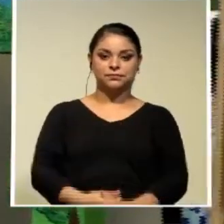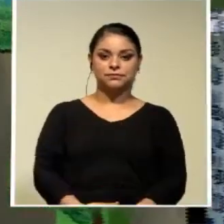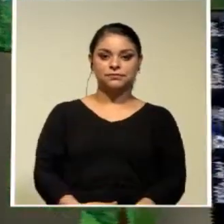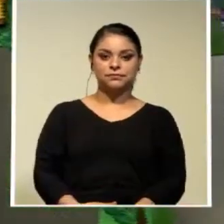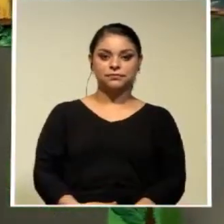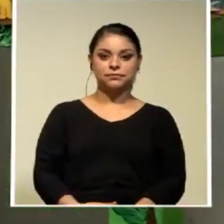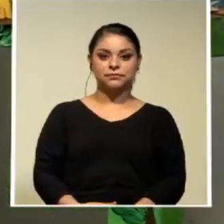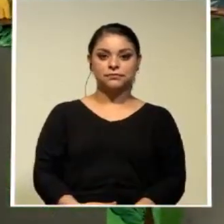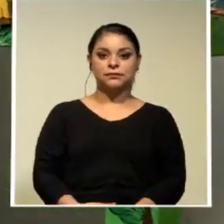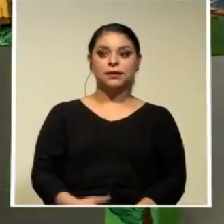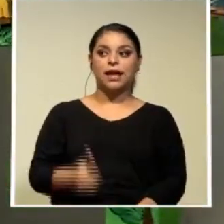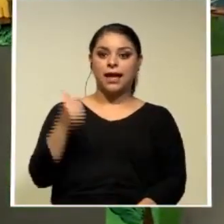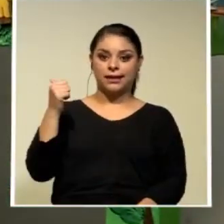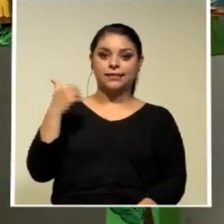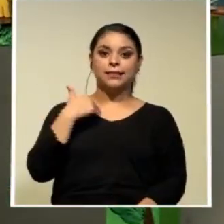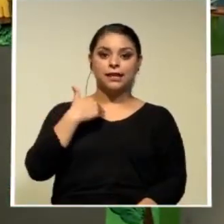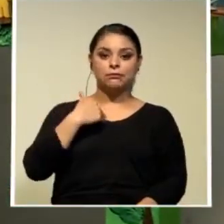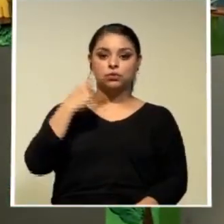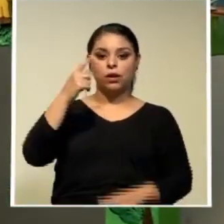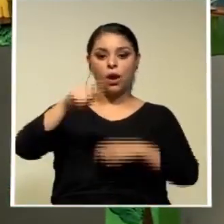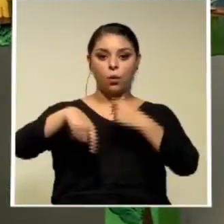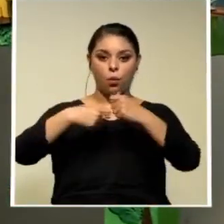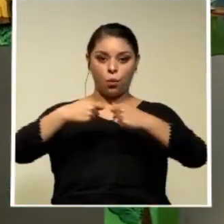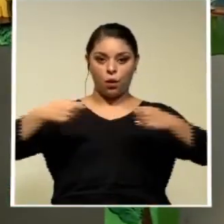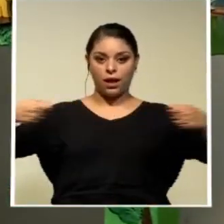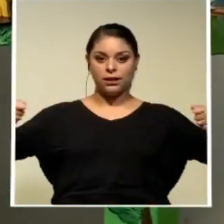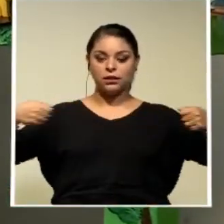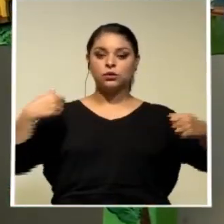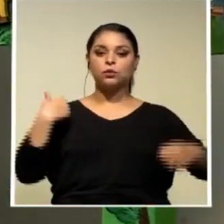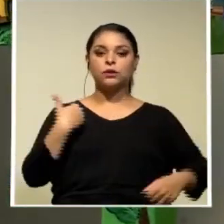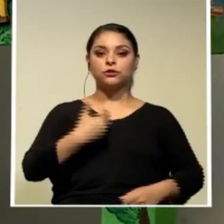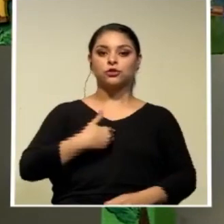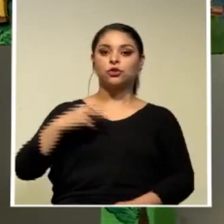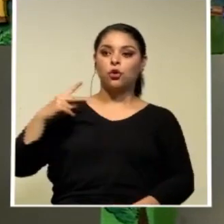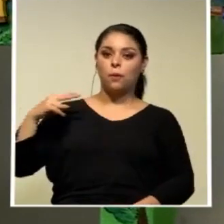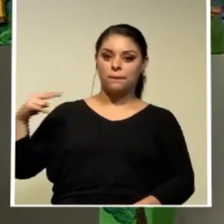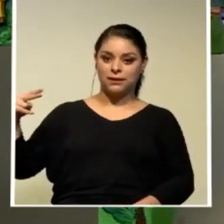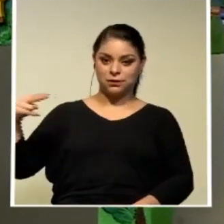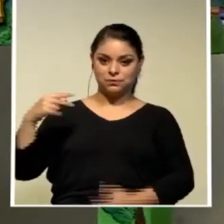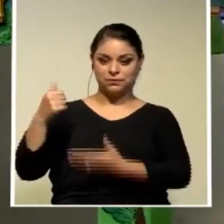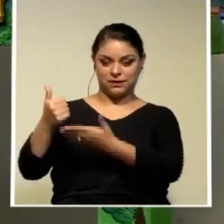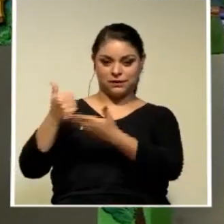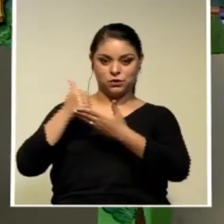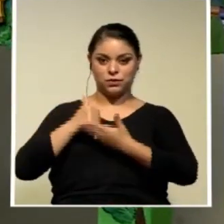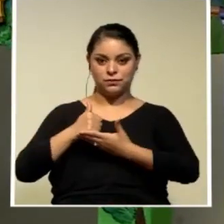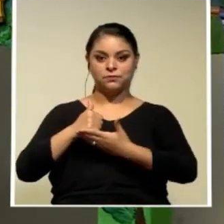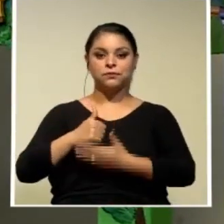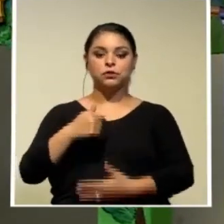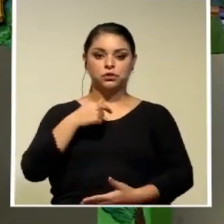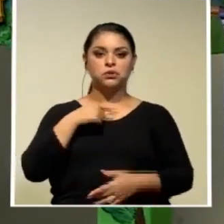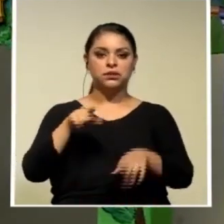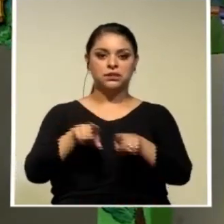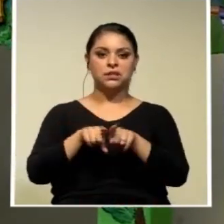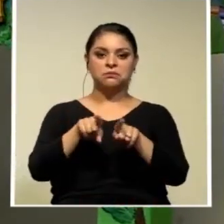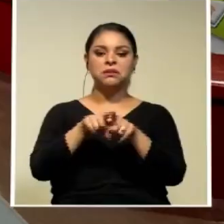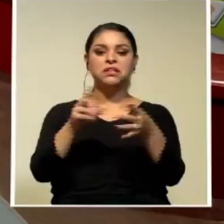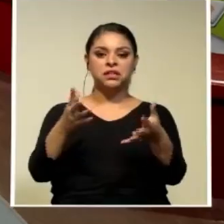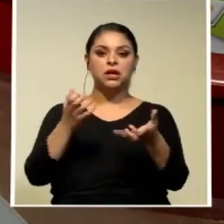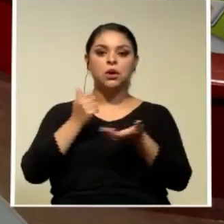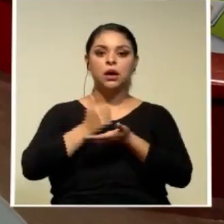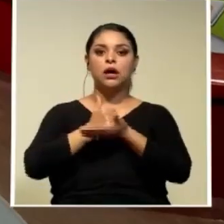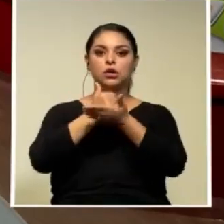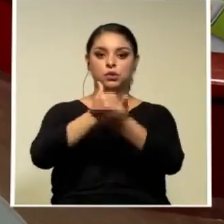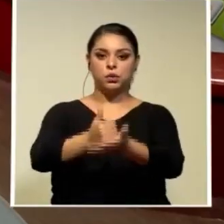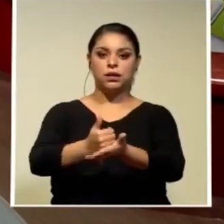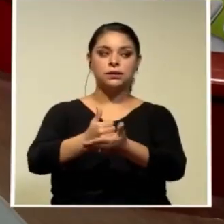Por ahí tenemos una cuerda. Una cuerda que nuestros compañeros nos van a ayudar. Yo también quiero ayudar, Nineleia, a sostener la cuerda. ¿Vos también quieres